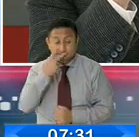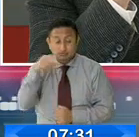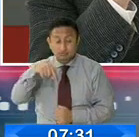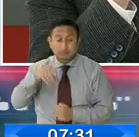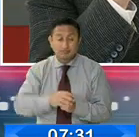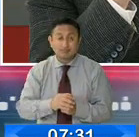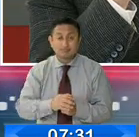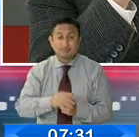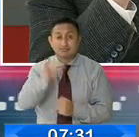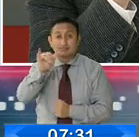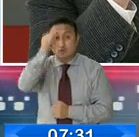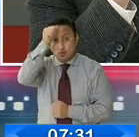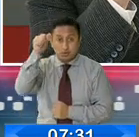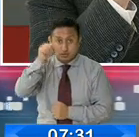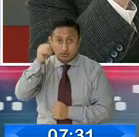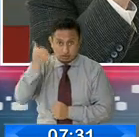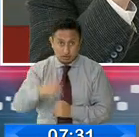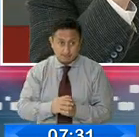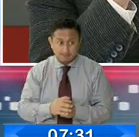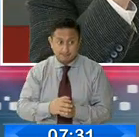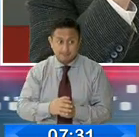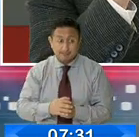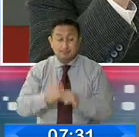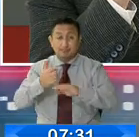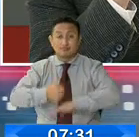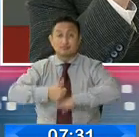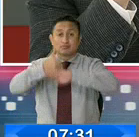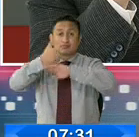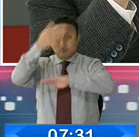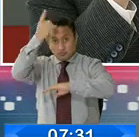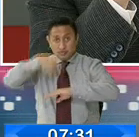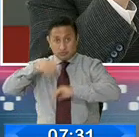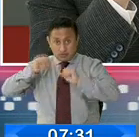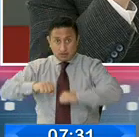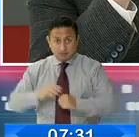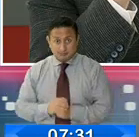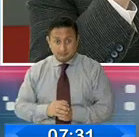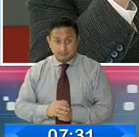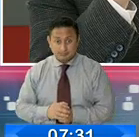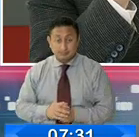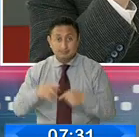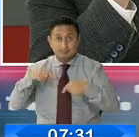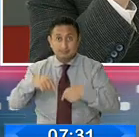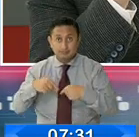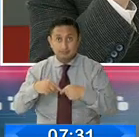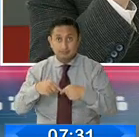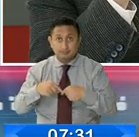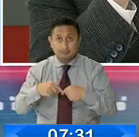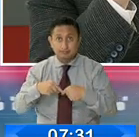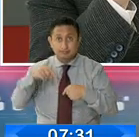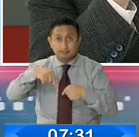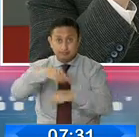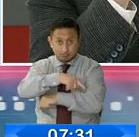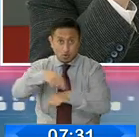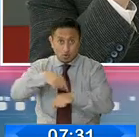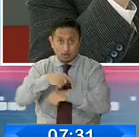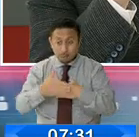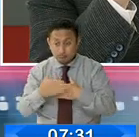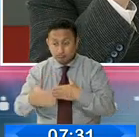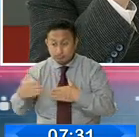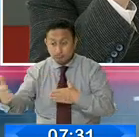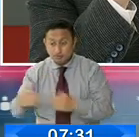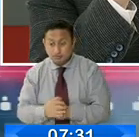hubo esa resolución de parte del contencioso y veremos qué pasa en estas horas,